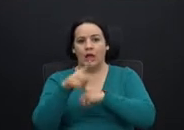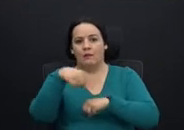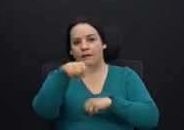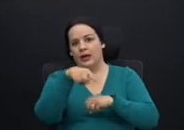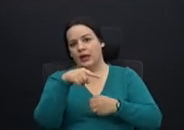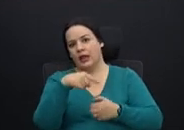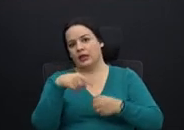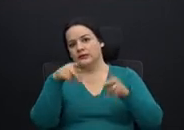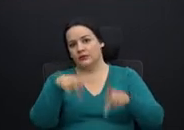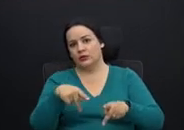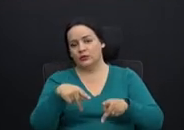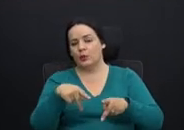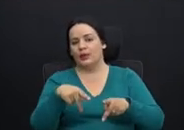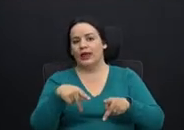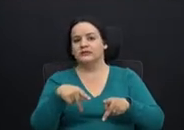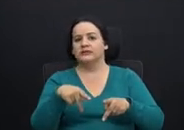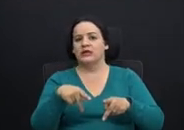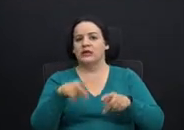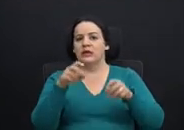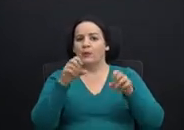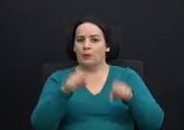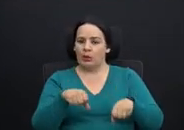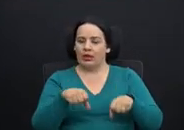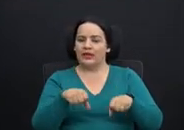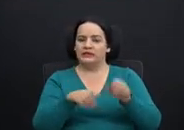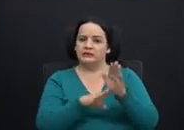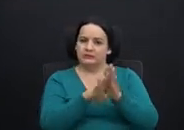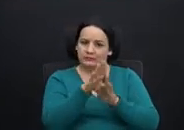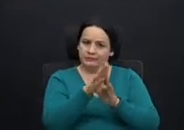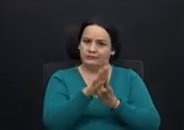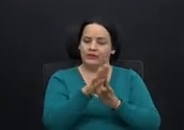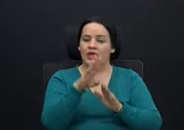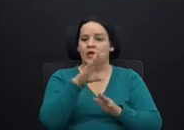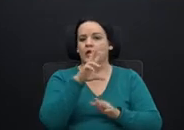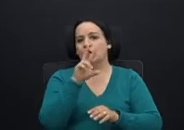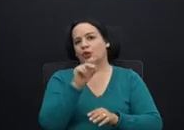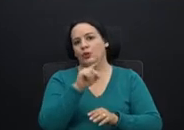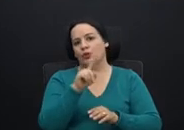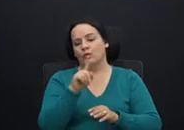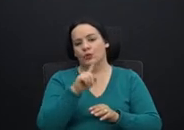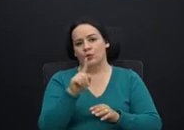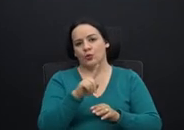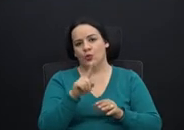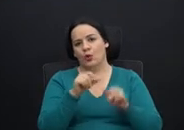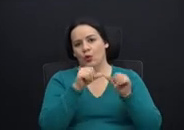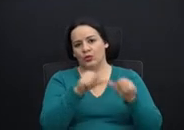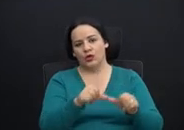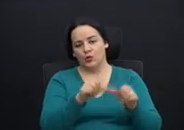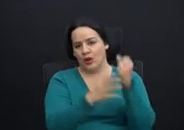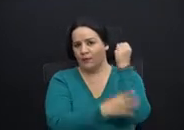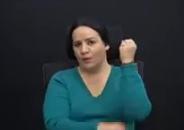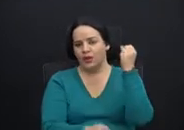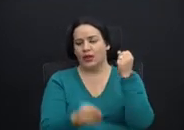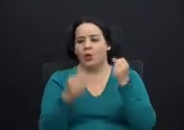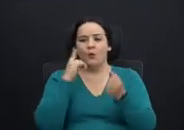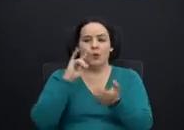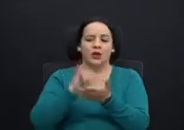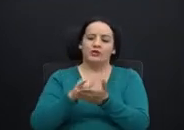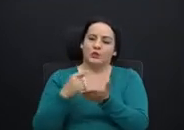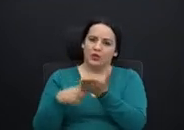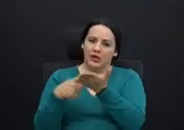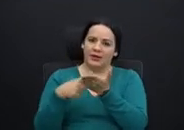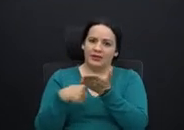pobreza no existe. Y por eso hoy estamos aquí debatiendo, conversando sobre